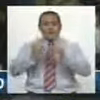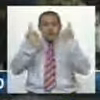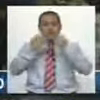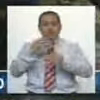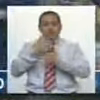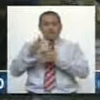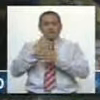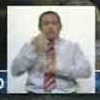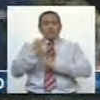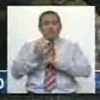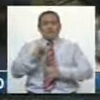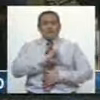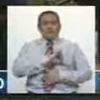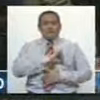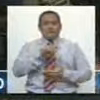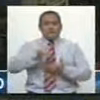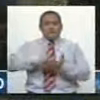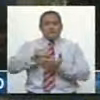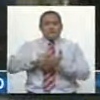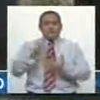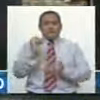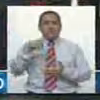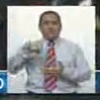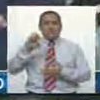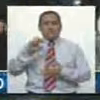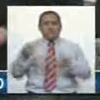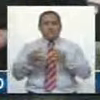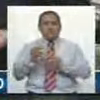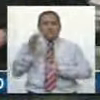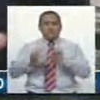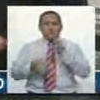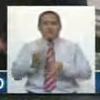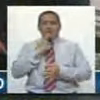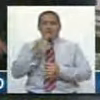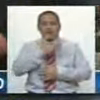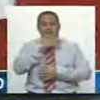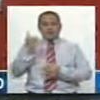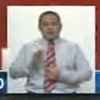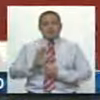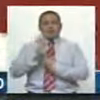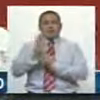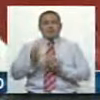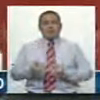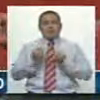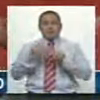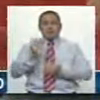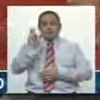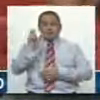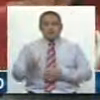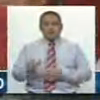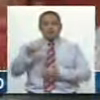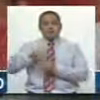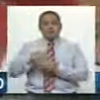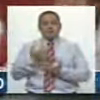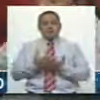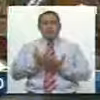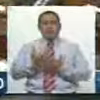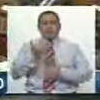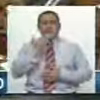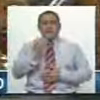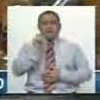cooperación institucional suscrito por OMPE y el Poder Judicial será el mejor indicador para que el elector seleccione a su